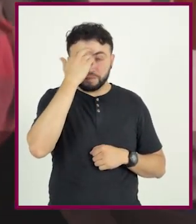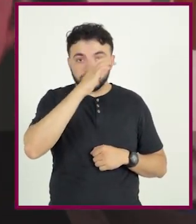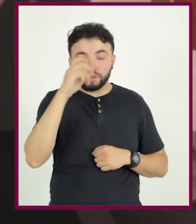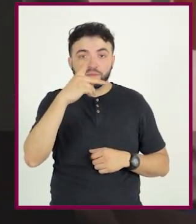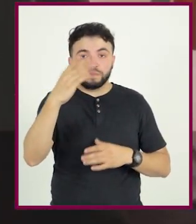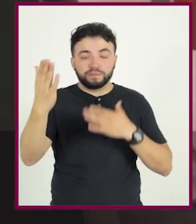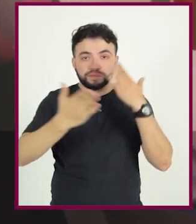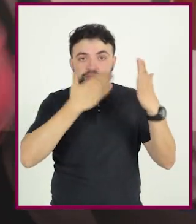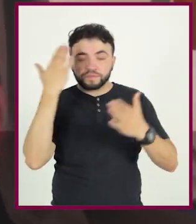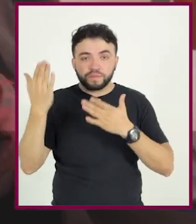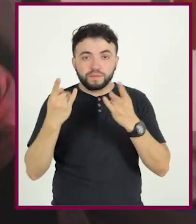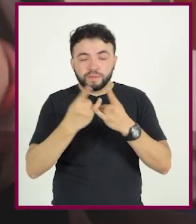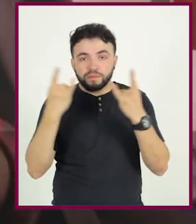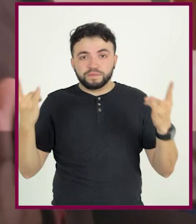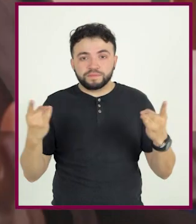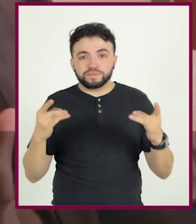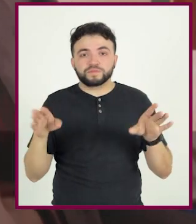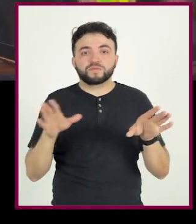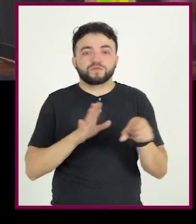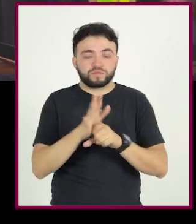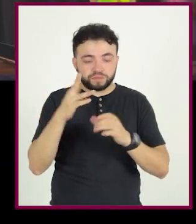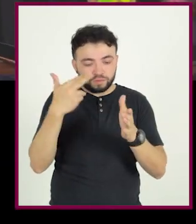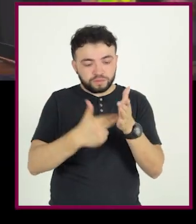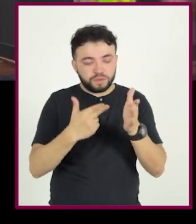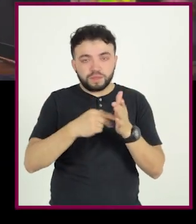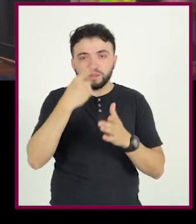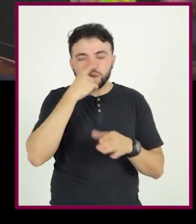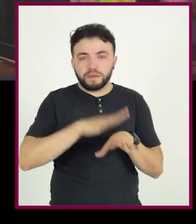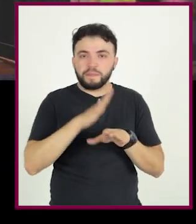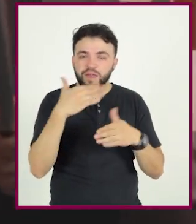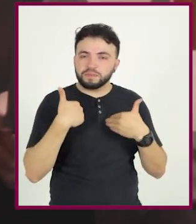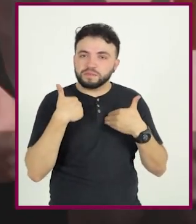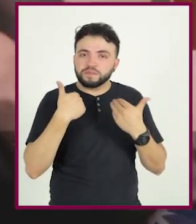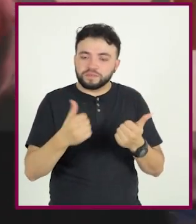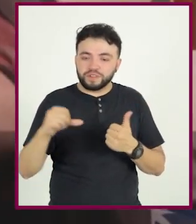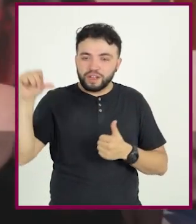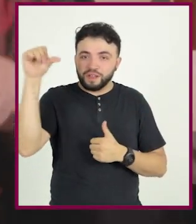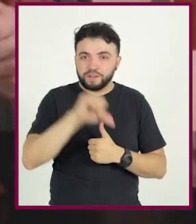Reconoce en el estudio de la historia una herramienta para comprender el presente.